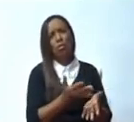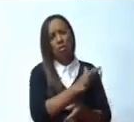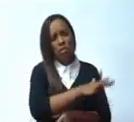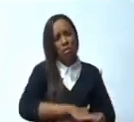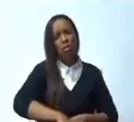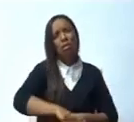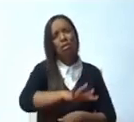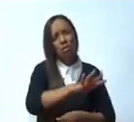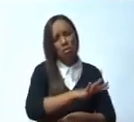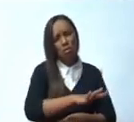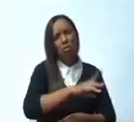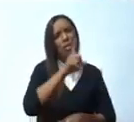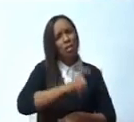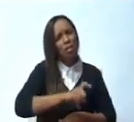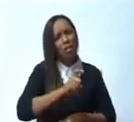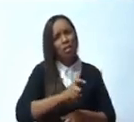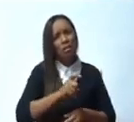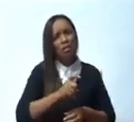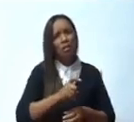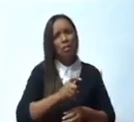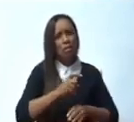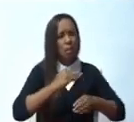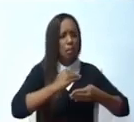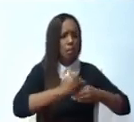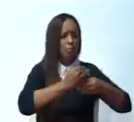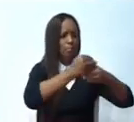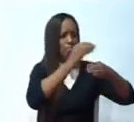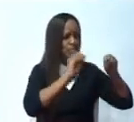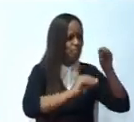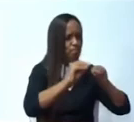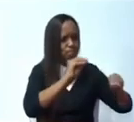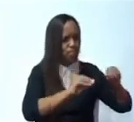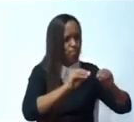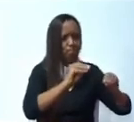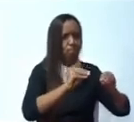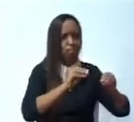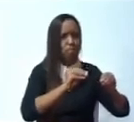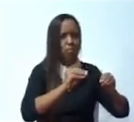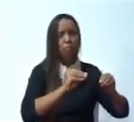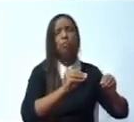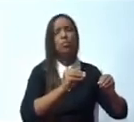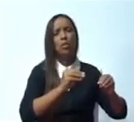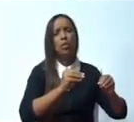sea reparado lo más pronto posible. Muchísimas gracias, honorable señor presidente.